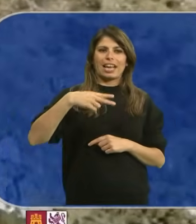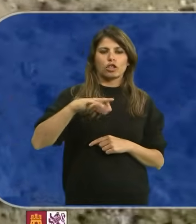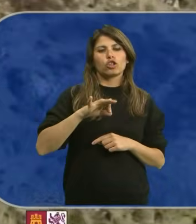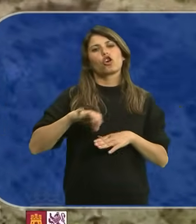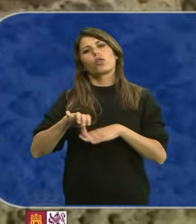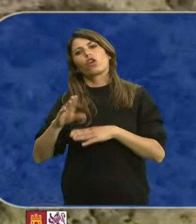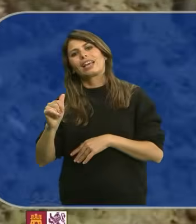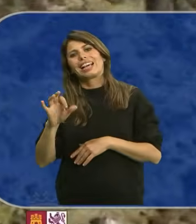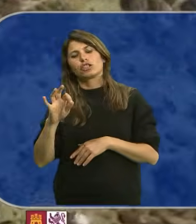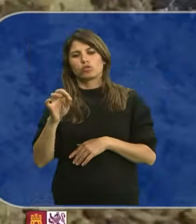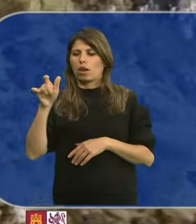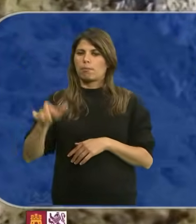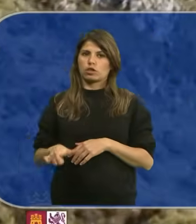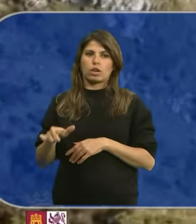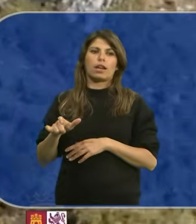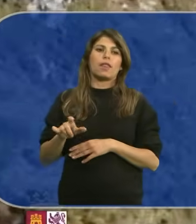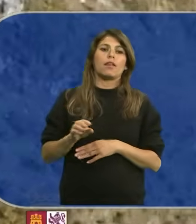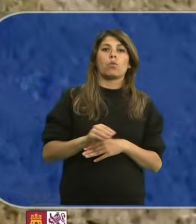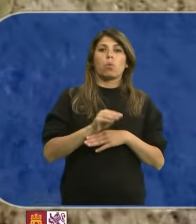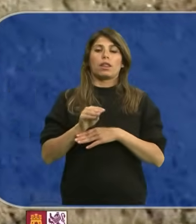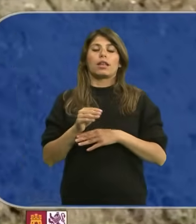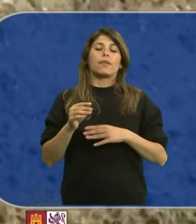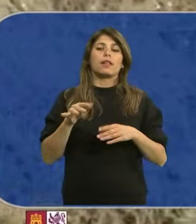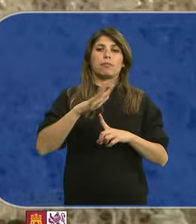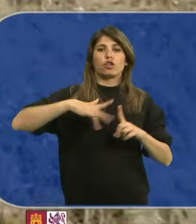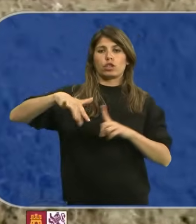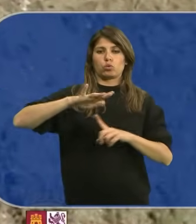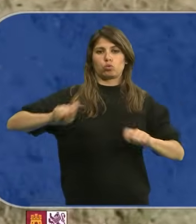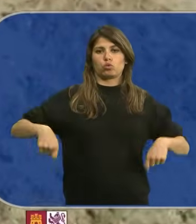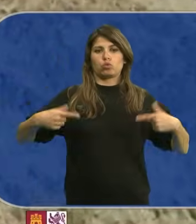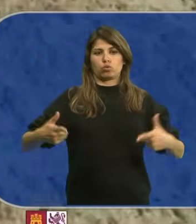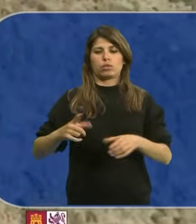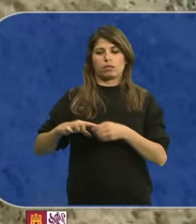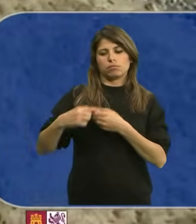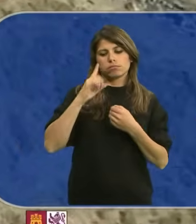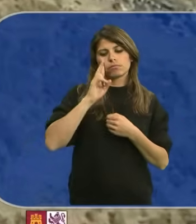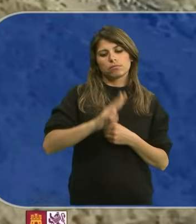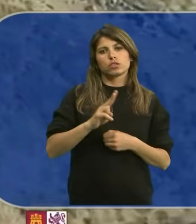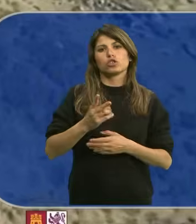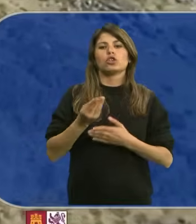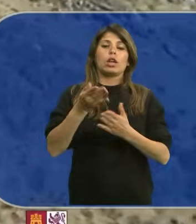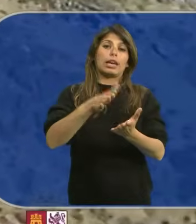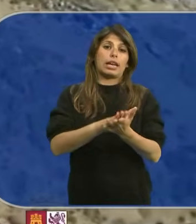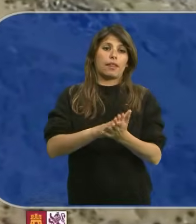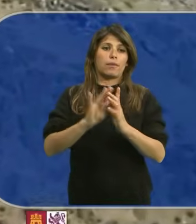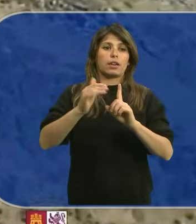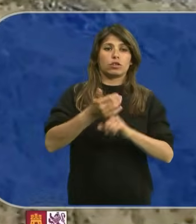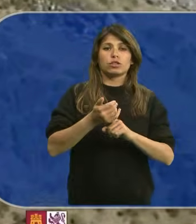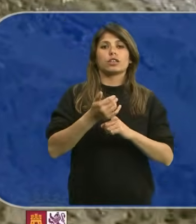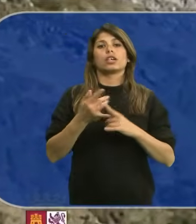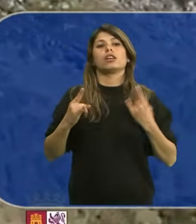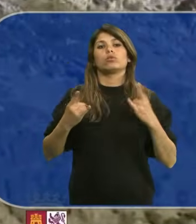de Caso. Ha sido un agente de la Guardería de Medio Natural que formaba parte del dispositivo el que ha localizado el cadáver en las inmediaciones del bosque